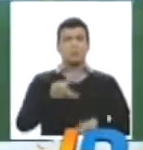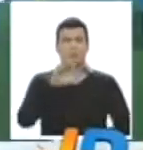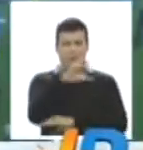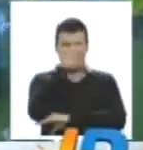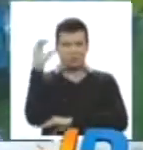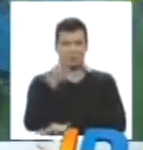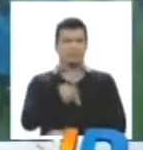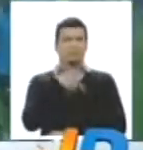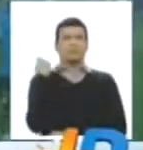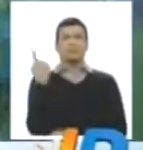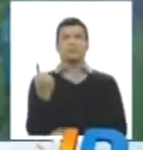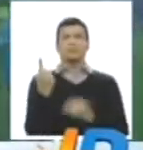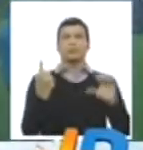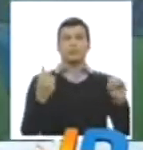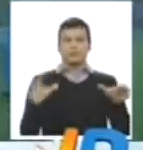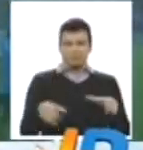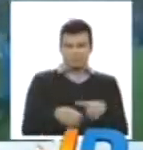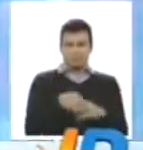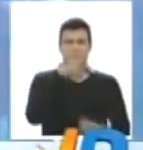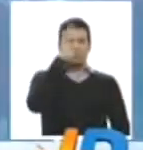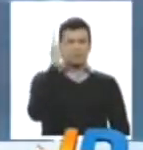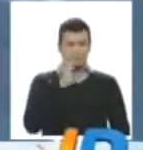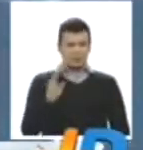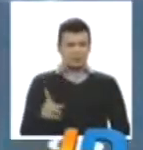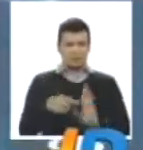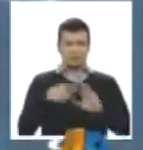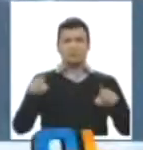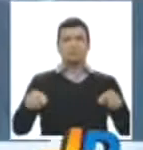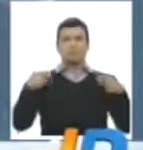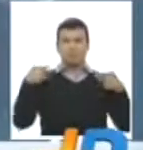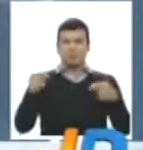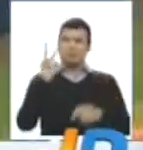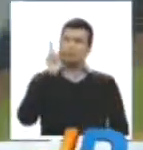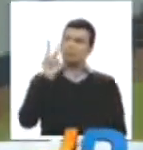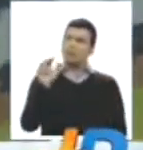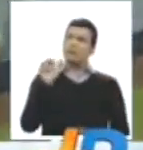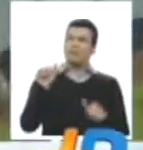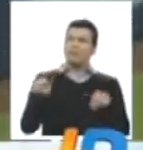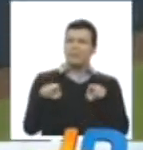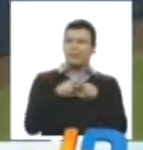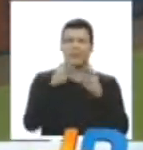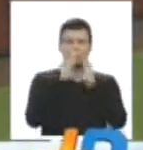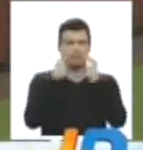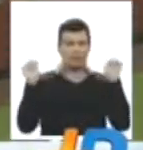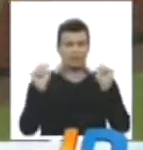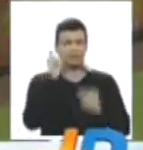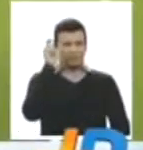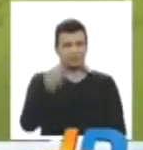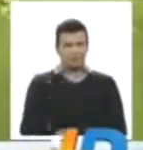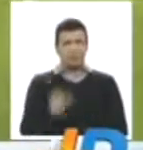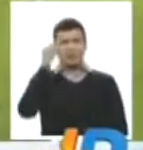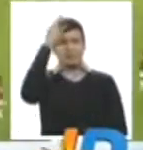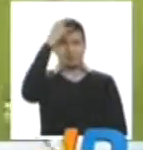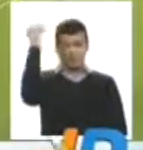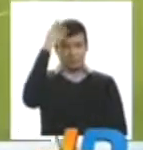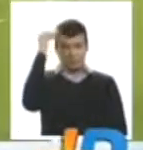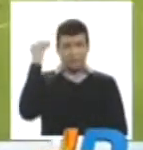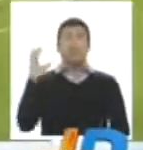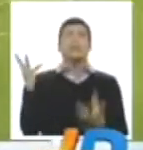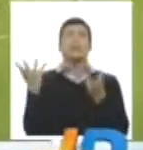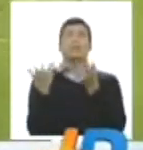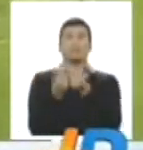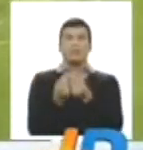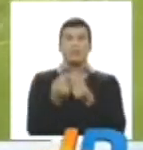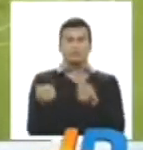derrotada 1-0 ante el seleccionado brasileño en el partido considerado como la revancha. Con Neymar, los cariocas empezaron atacando el